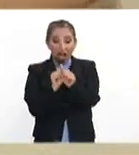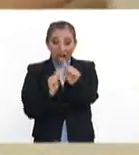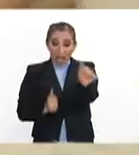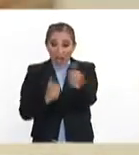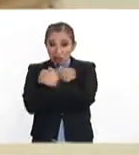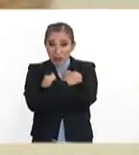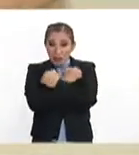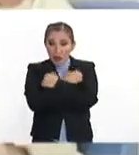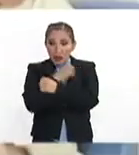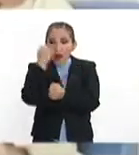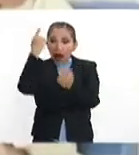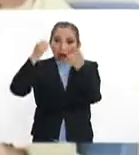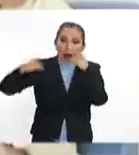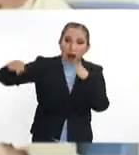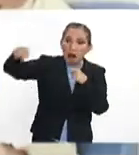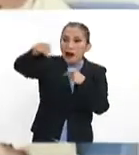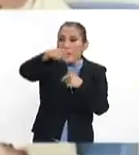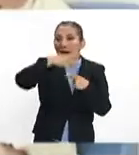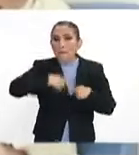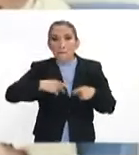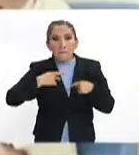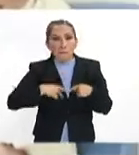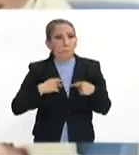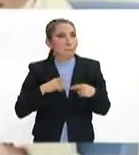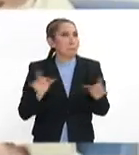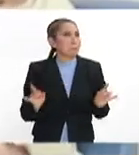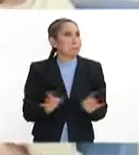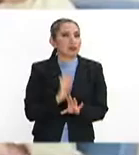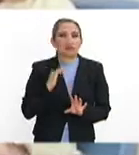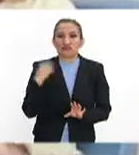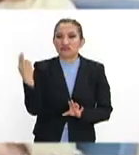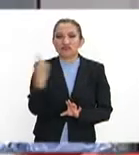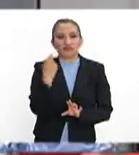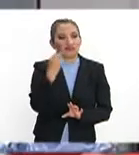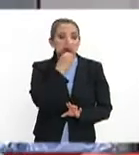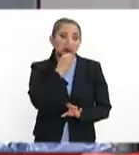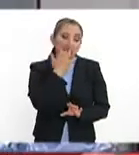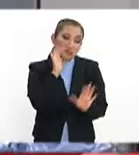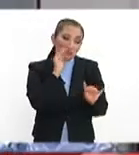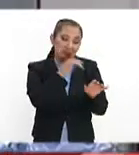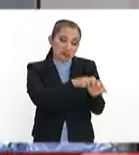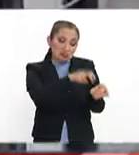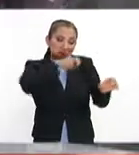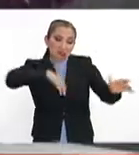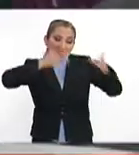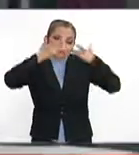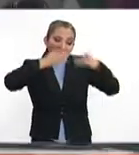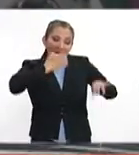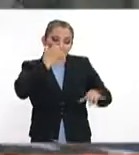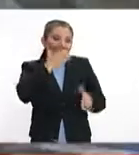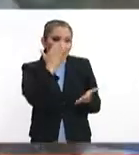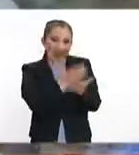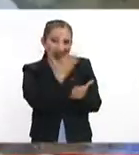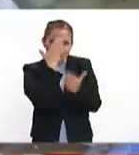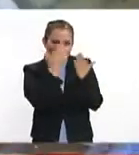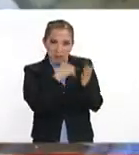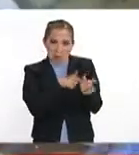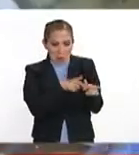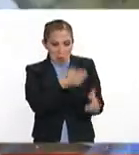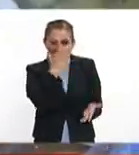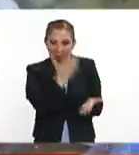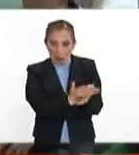educativo. Aquellas personas que por necesidad tuvieron que abandonar los estudios y que no concluyeron su educación